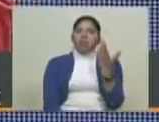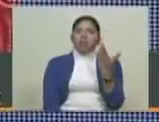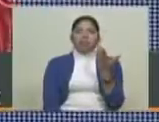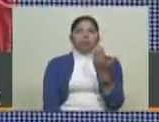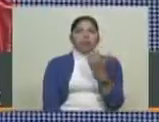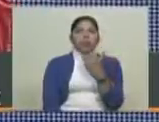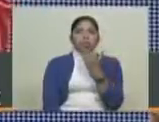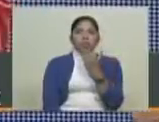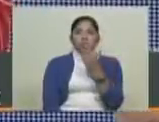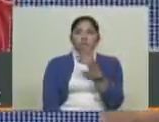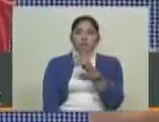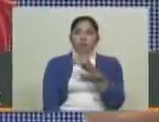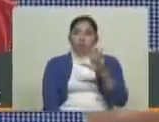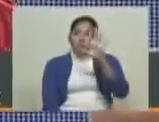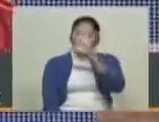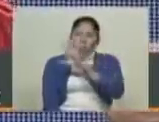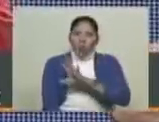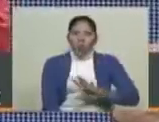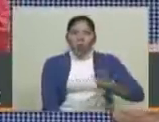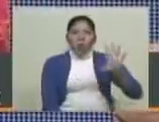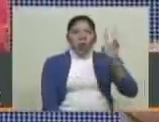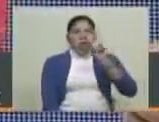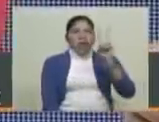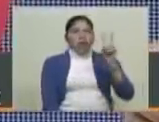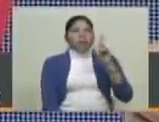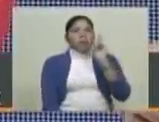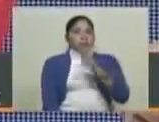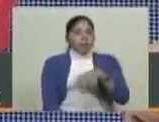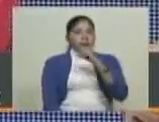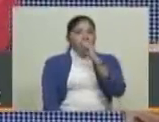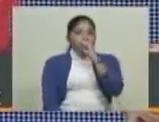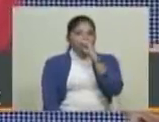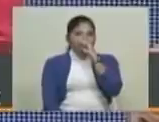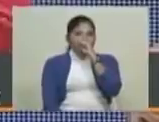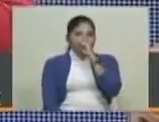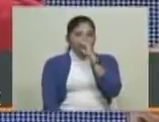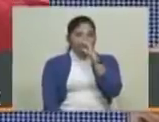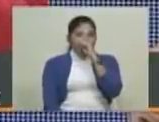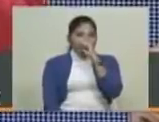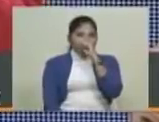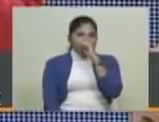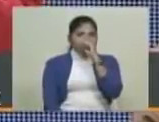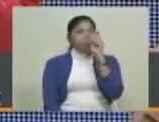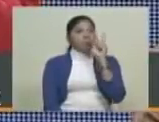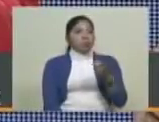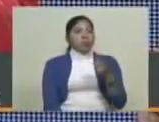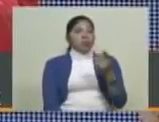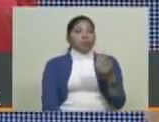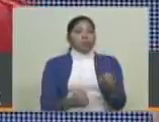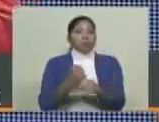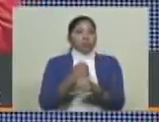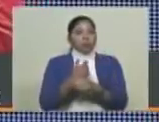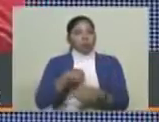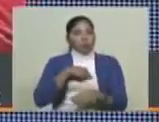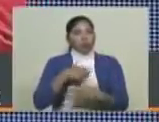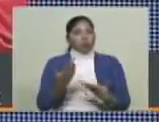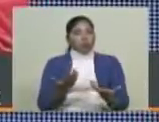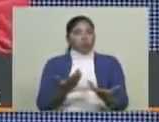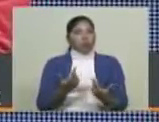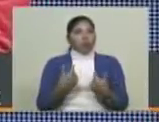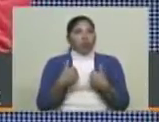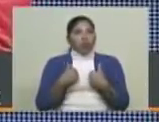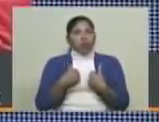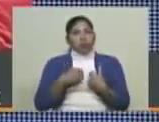un solo rincón de Venezuela sin tener presencia política en la revolución bolivariana. Eso es un trabajo que lo hicimos nosotros. Pero yo como